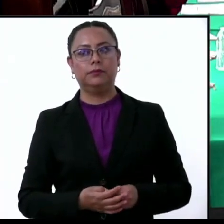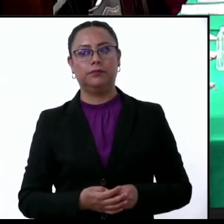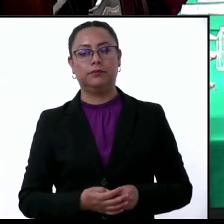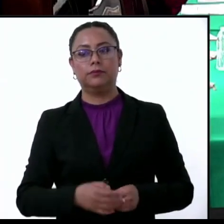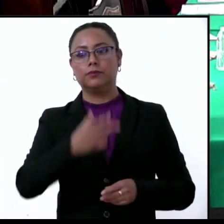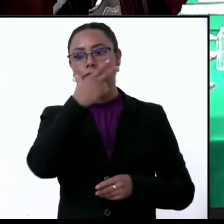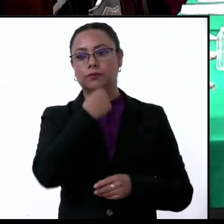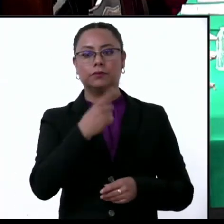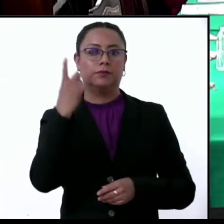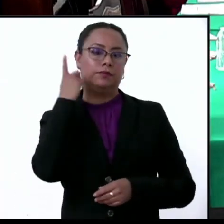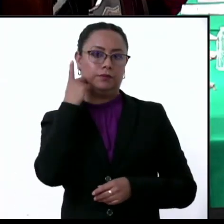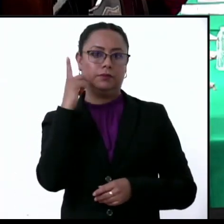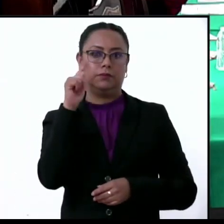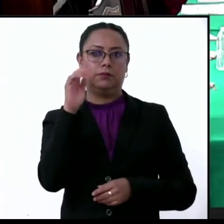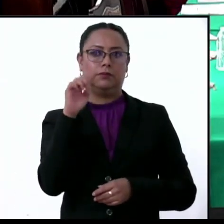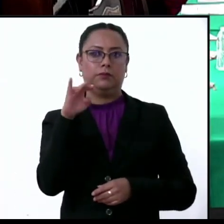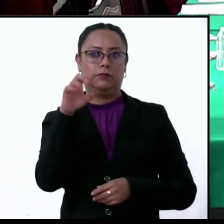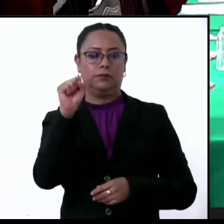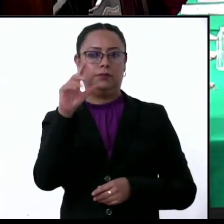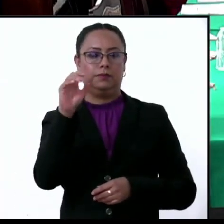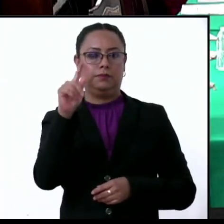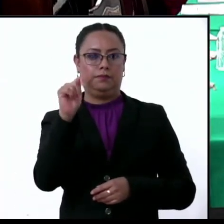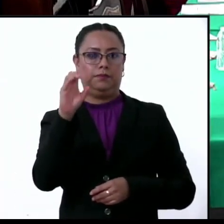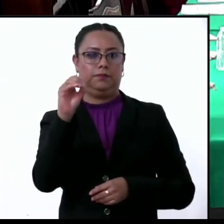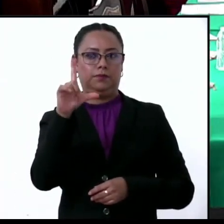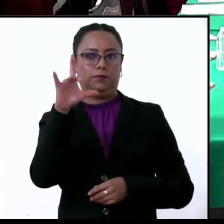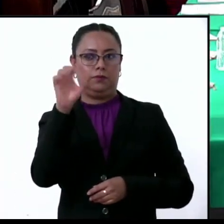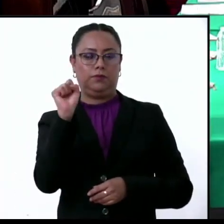Diputado Temístocles.